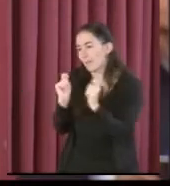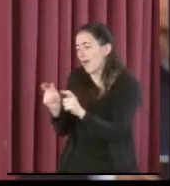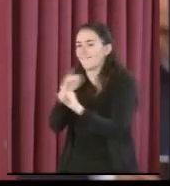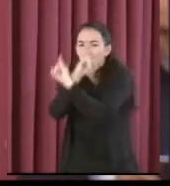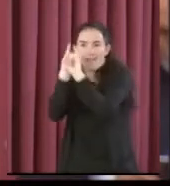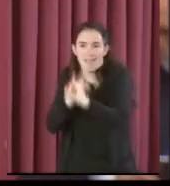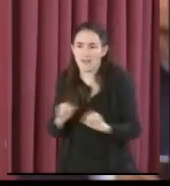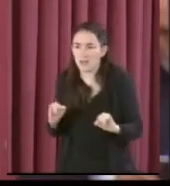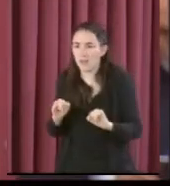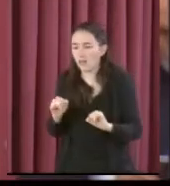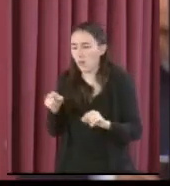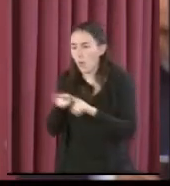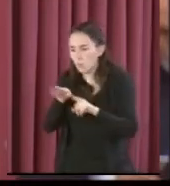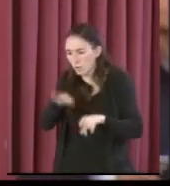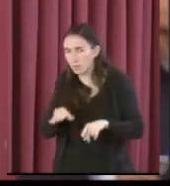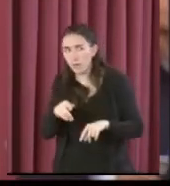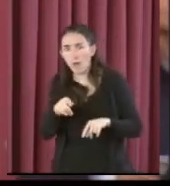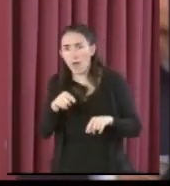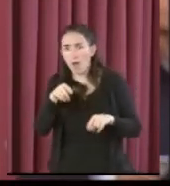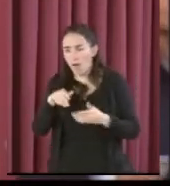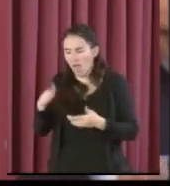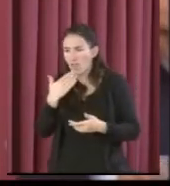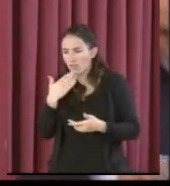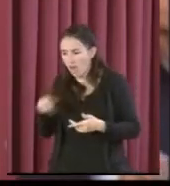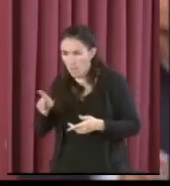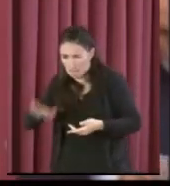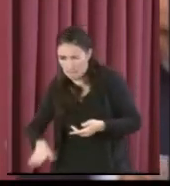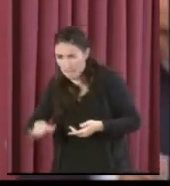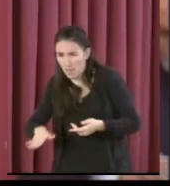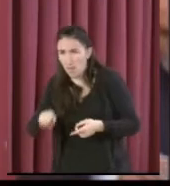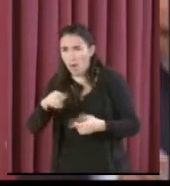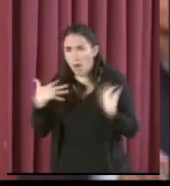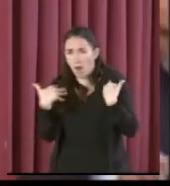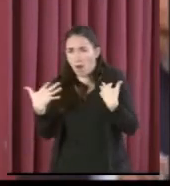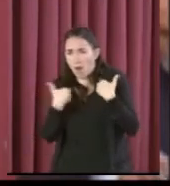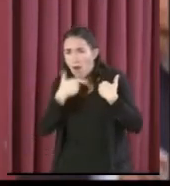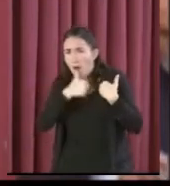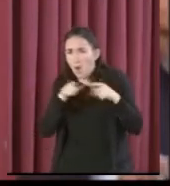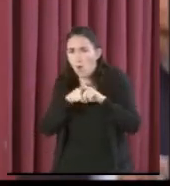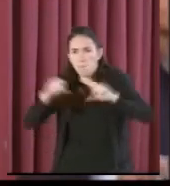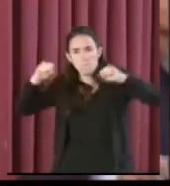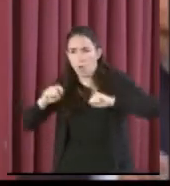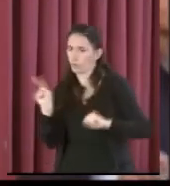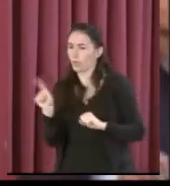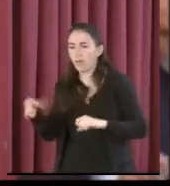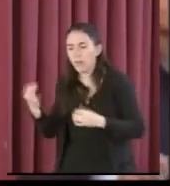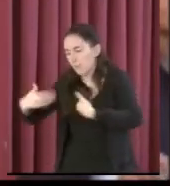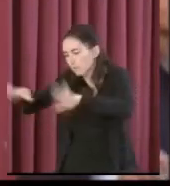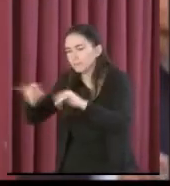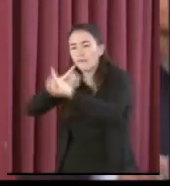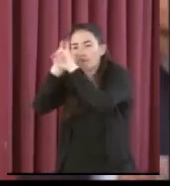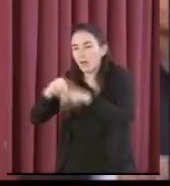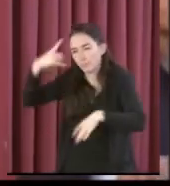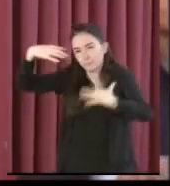vivir lo que no le corresponde por su edad. En este contexto, destaca las actuaciones orientadas a garantizar una